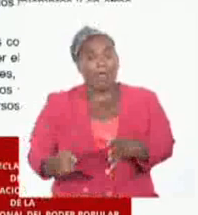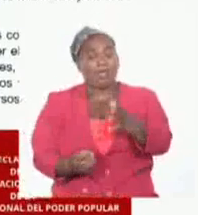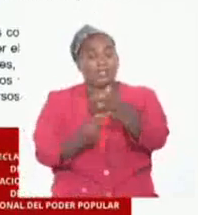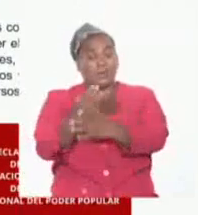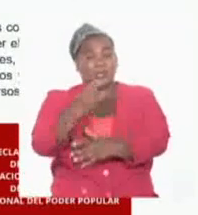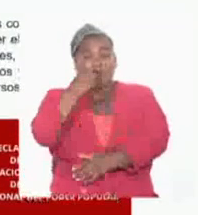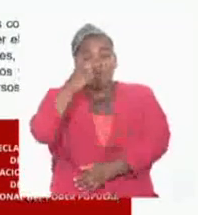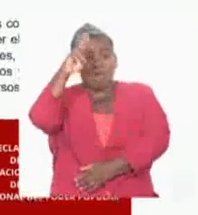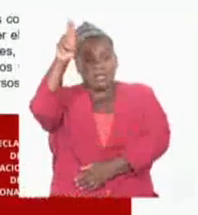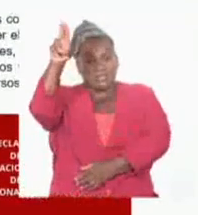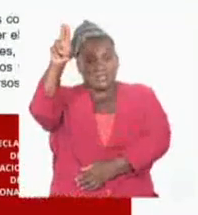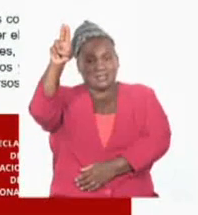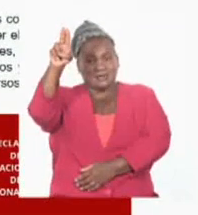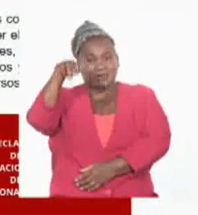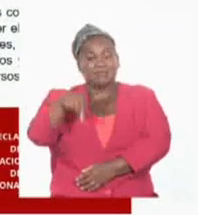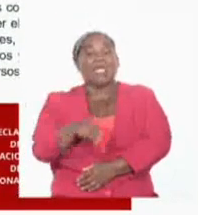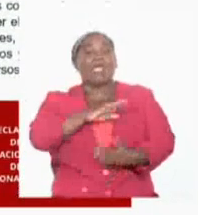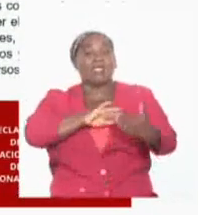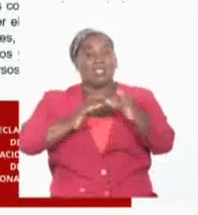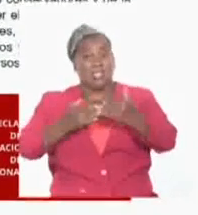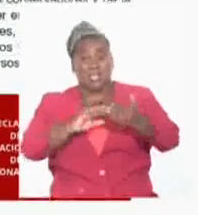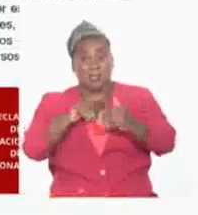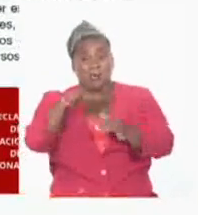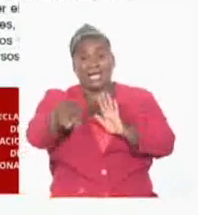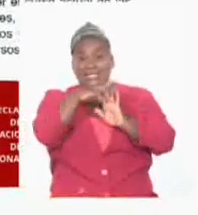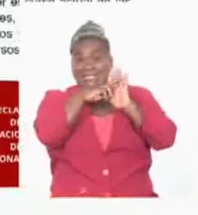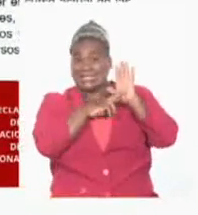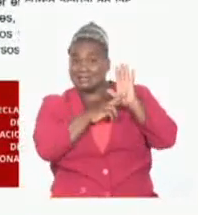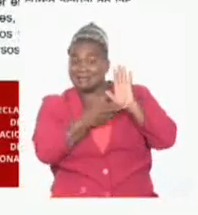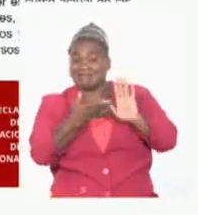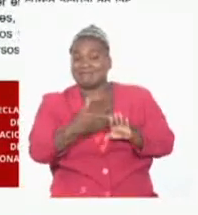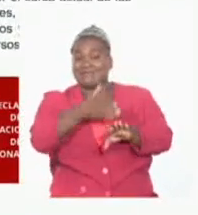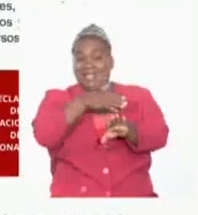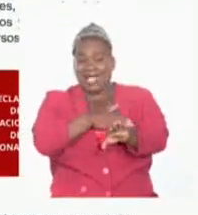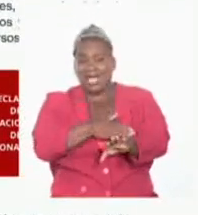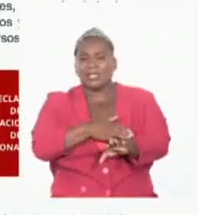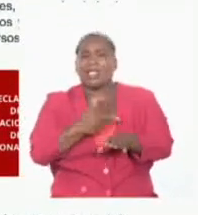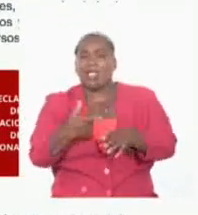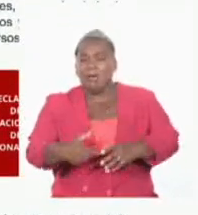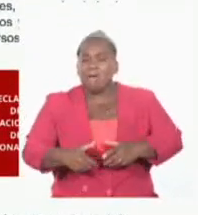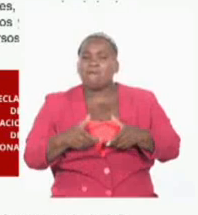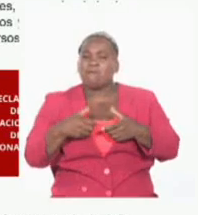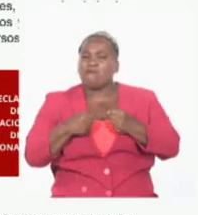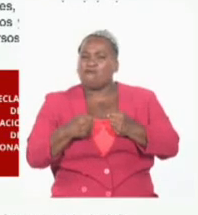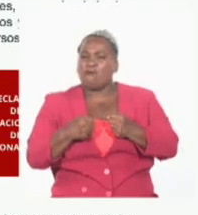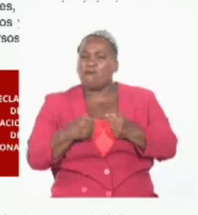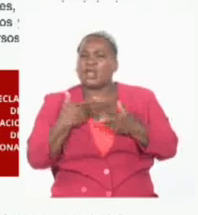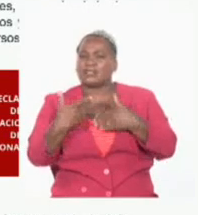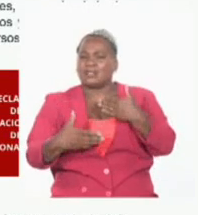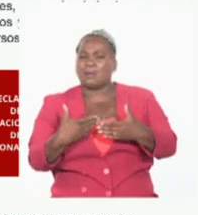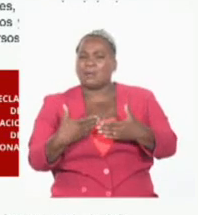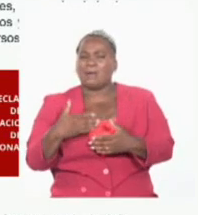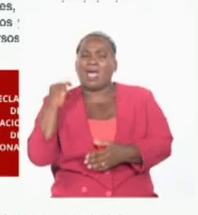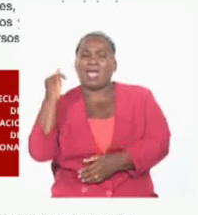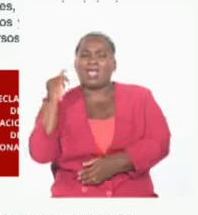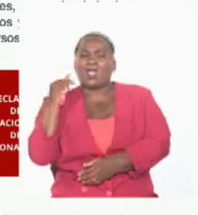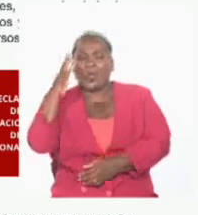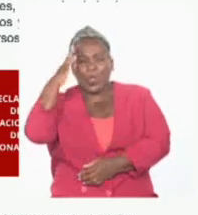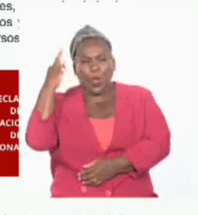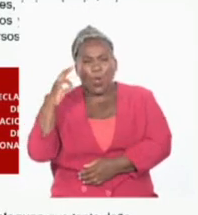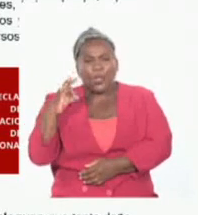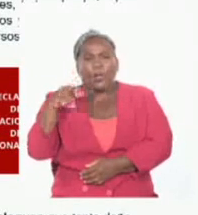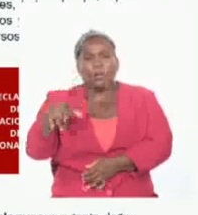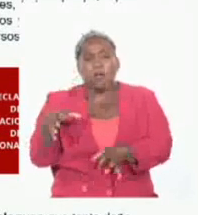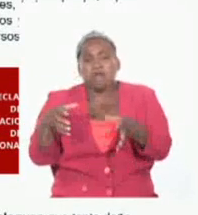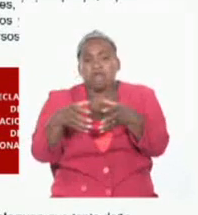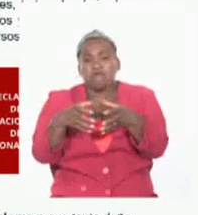fascismo. El debate que sirvió de base a esa resolución evidenció una fuerte carga ideológica por parte de un grupo de eurodiputados conservadores y